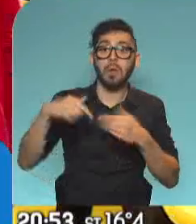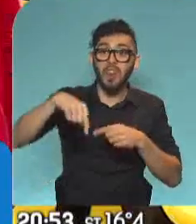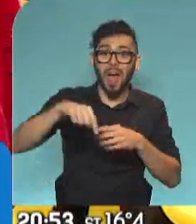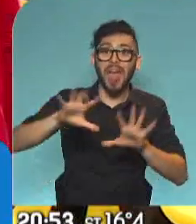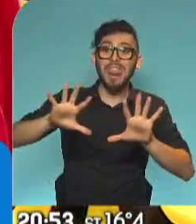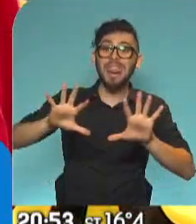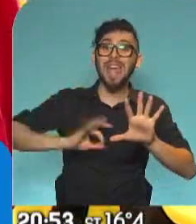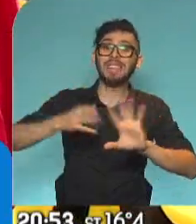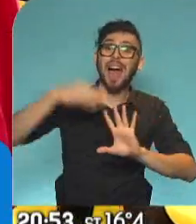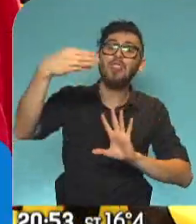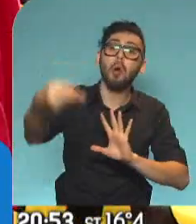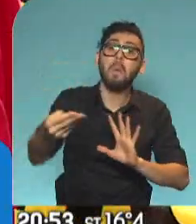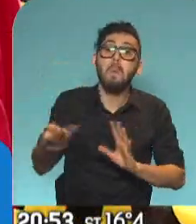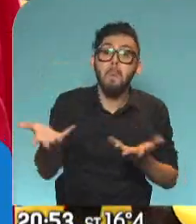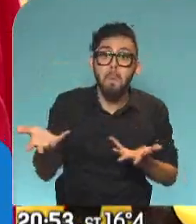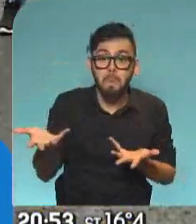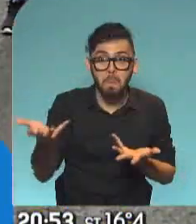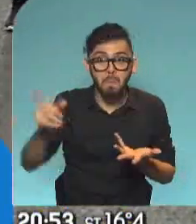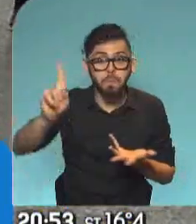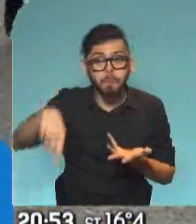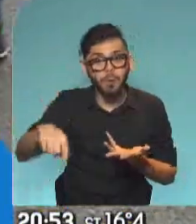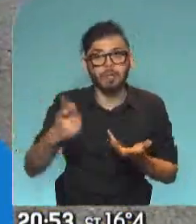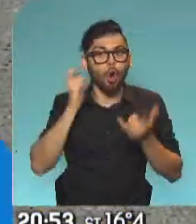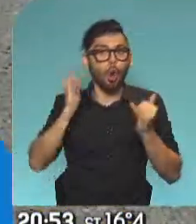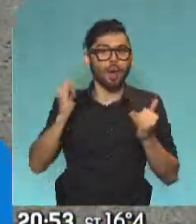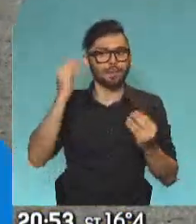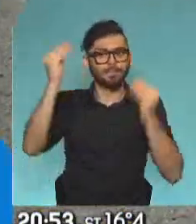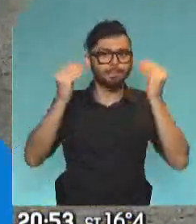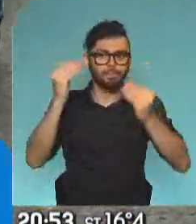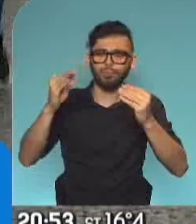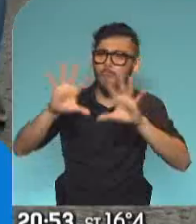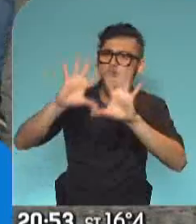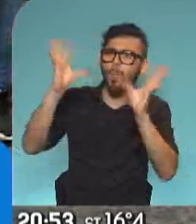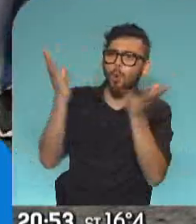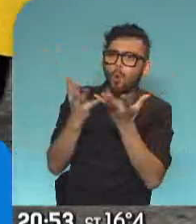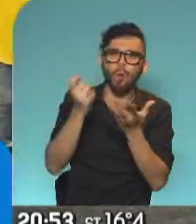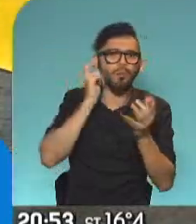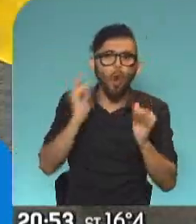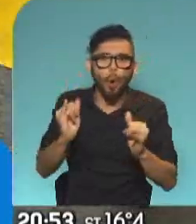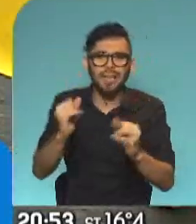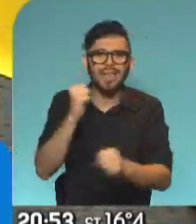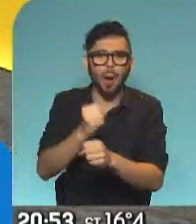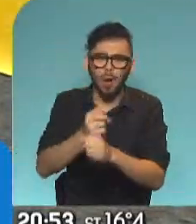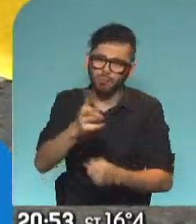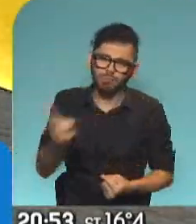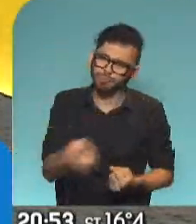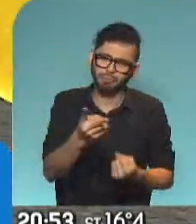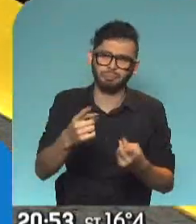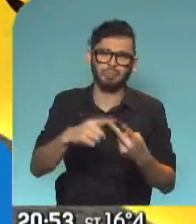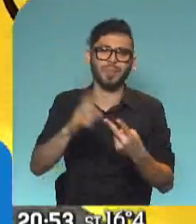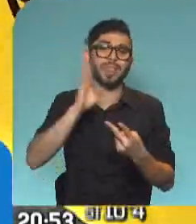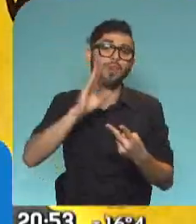eso se suma un montón de problemas de la juventud que en alrededor del mundo está precarizada laboralmente, que en Estados Unidos también